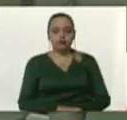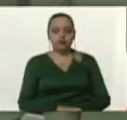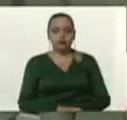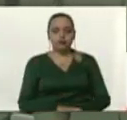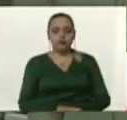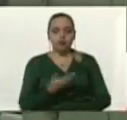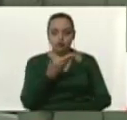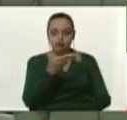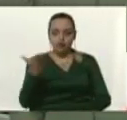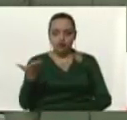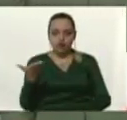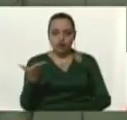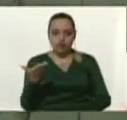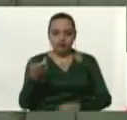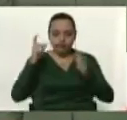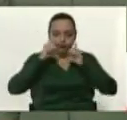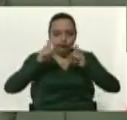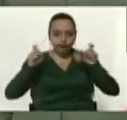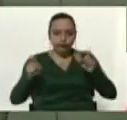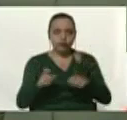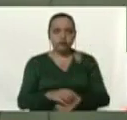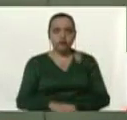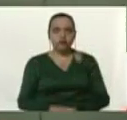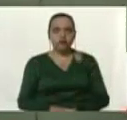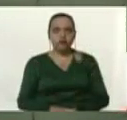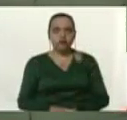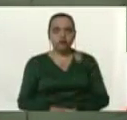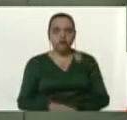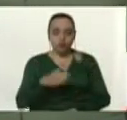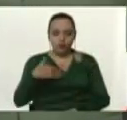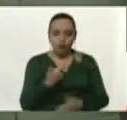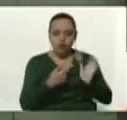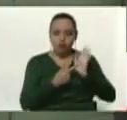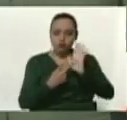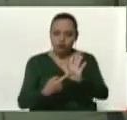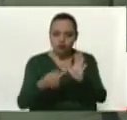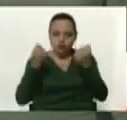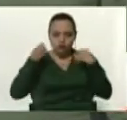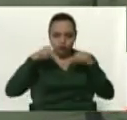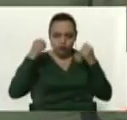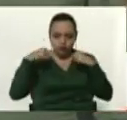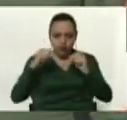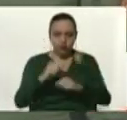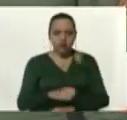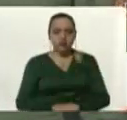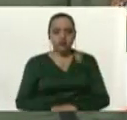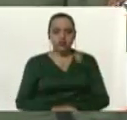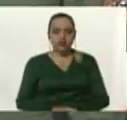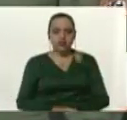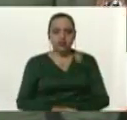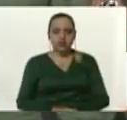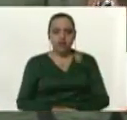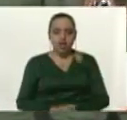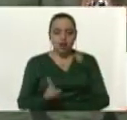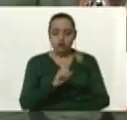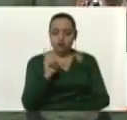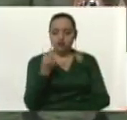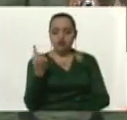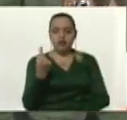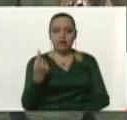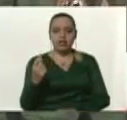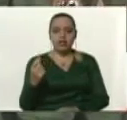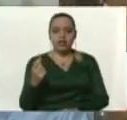han ustedes dado una lección para demostrar en la práctica que no es simple consigna aquello